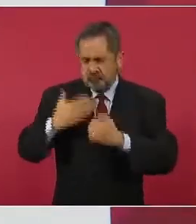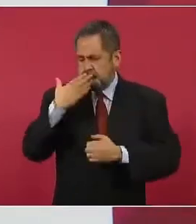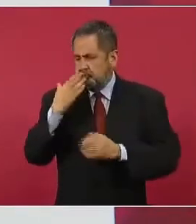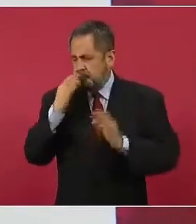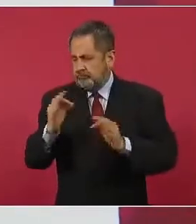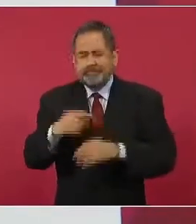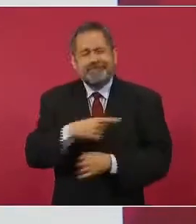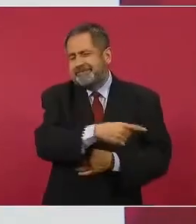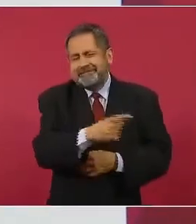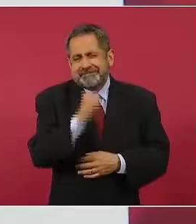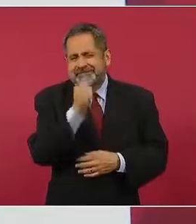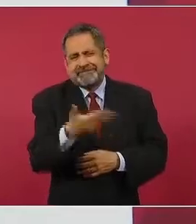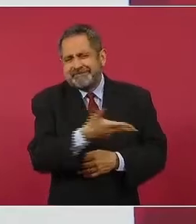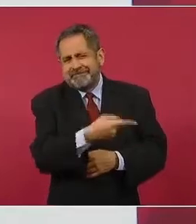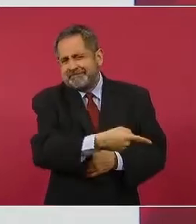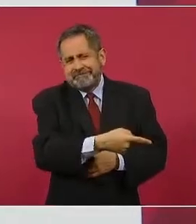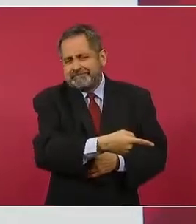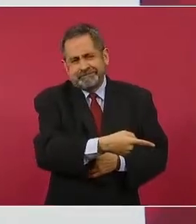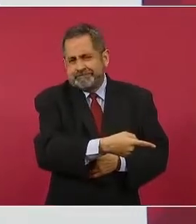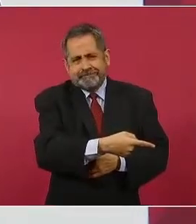es lo que tenemos que seguir haciendo.